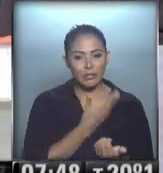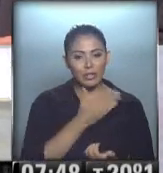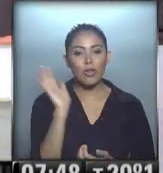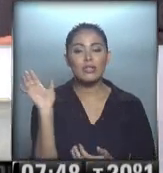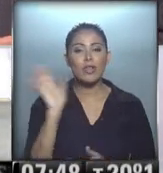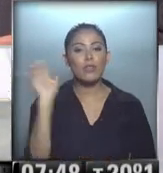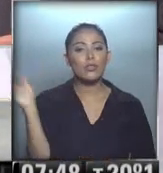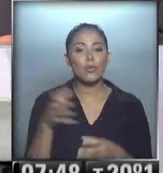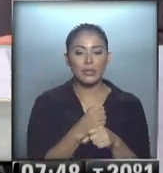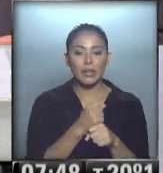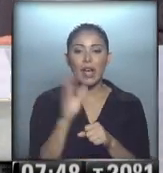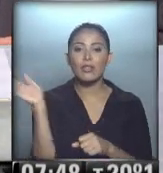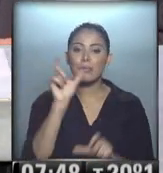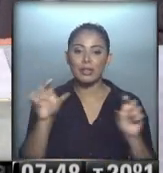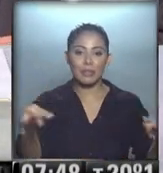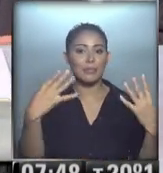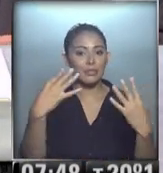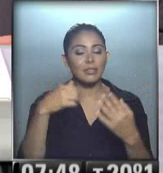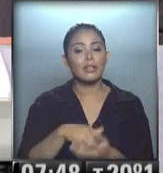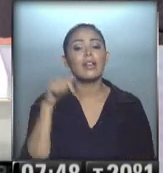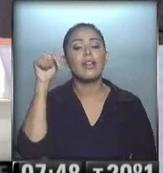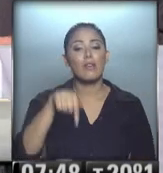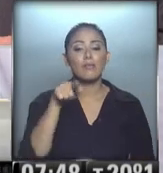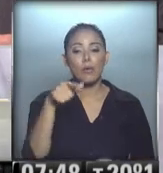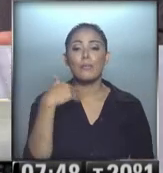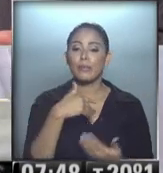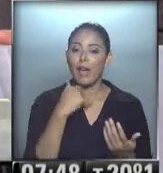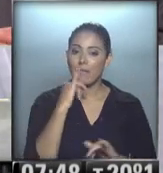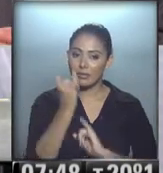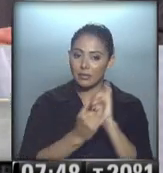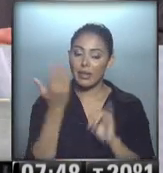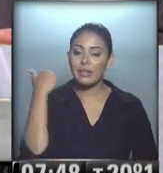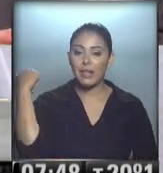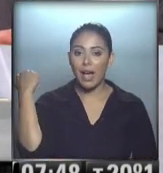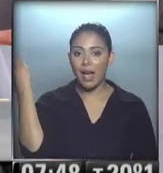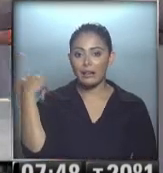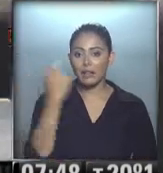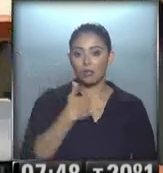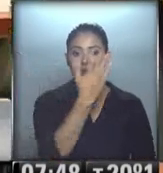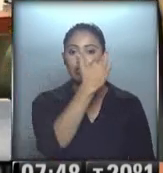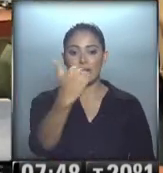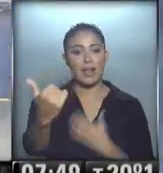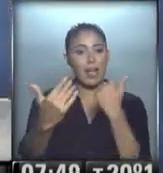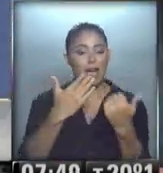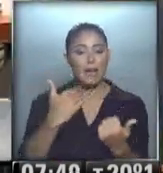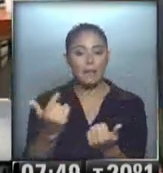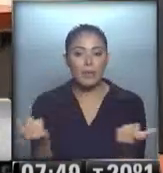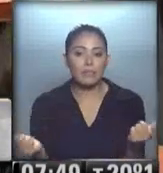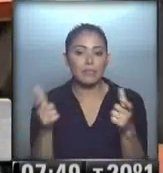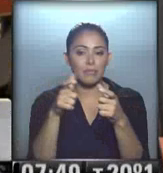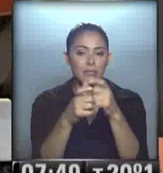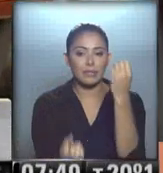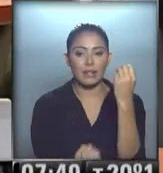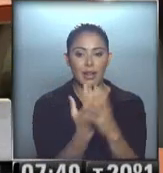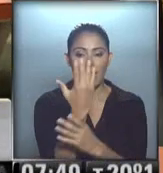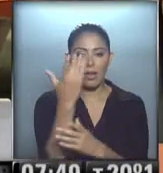toda la audiencia. Y bueno, tal como lo presentabas en el día de ayer, hemos sido convocados para la conformación